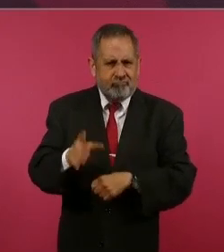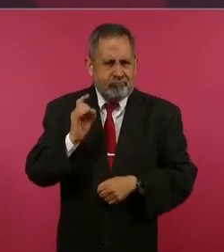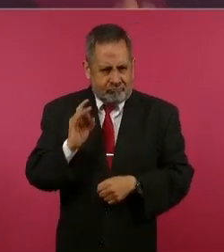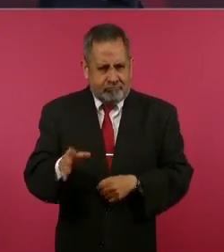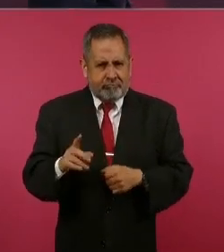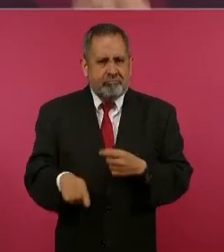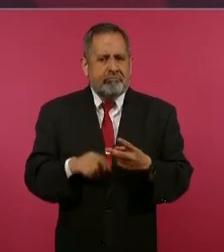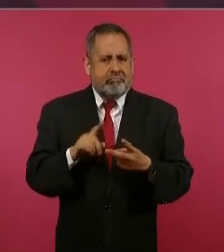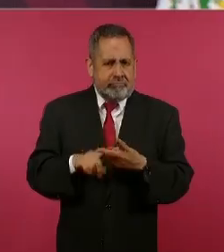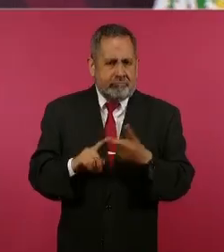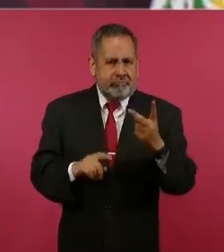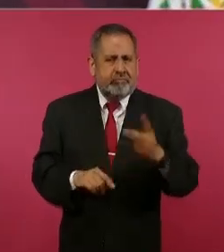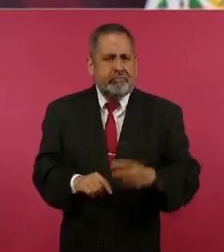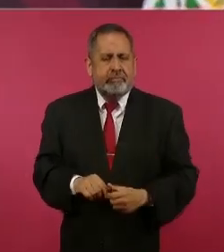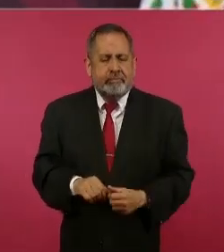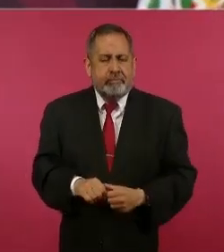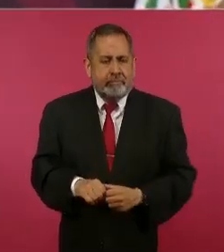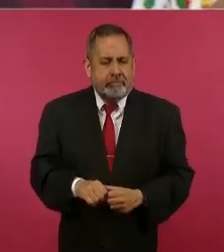tiene